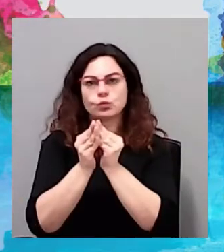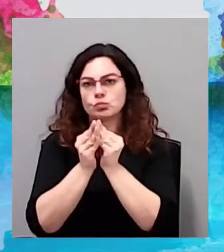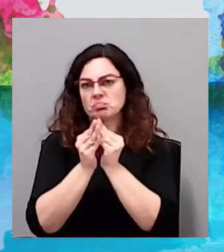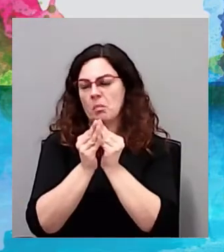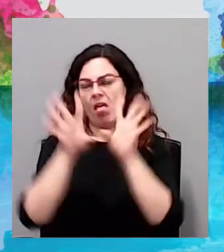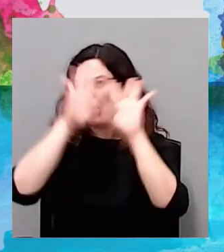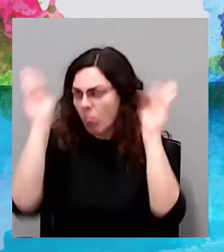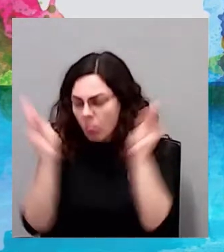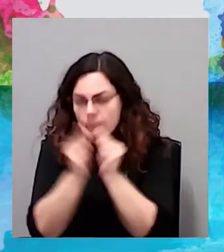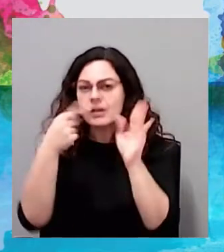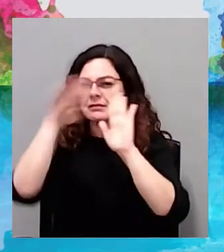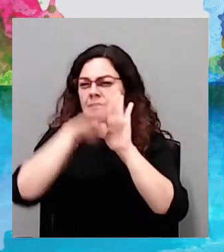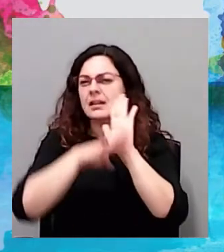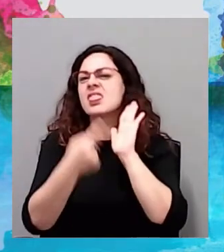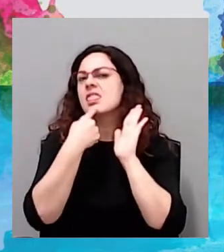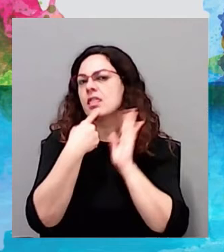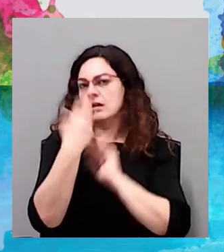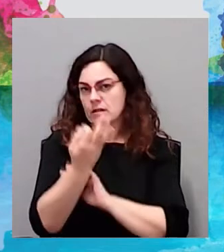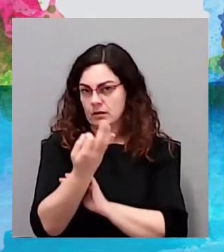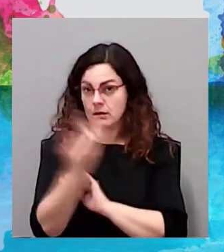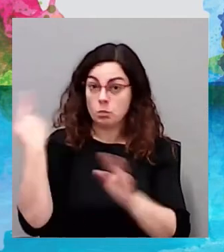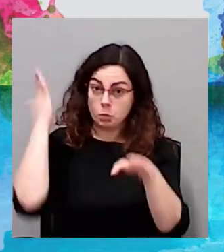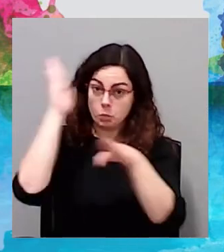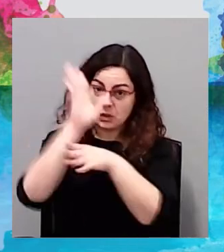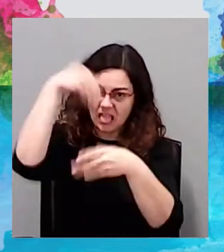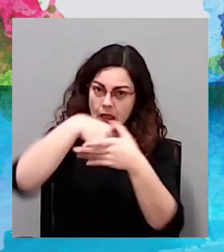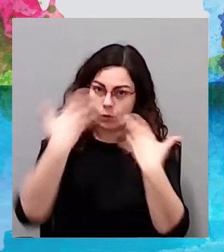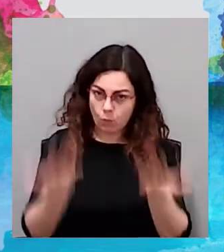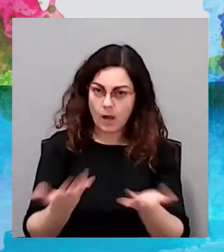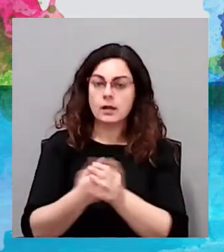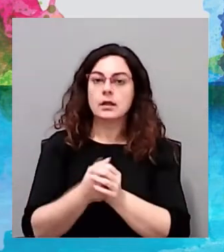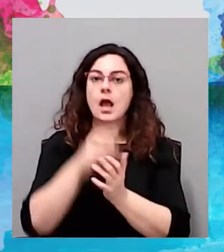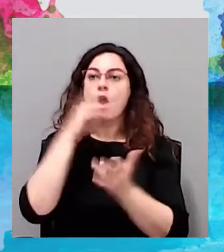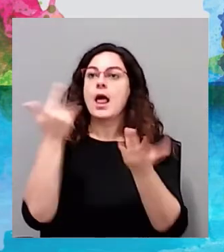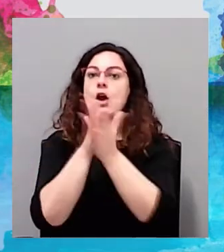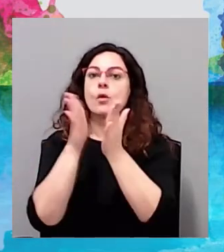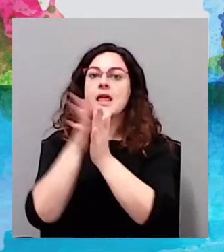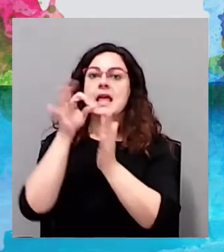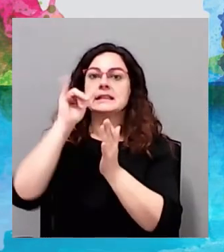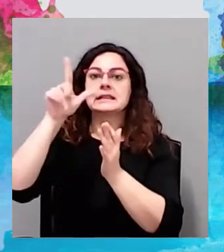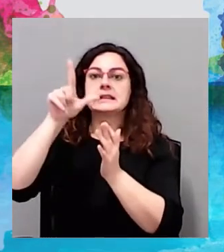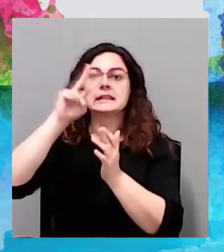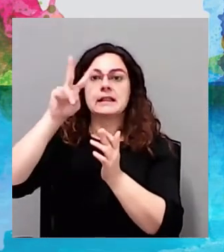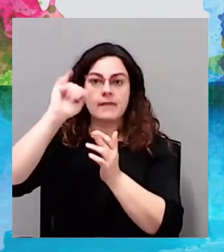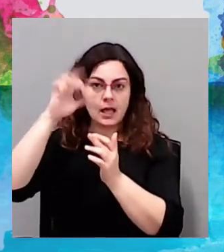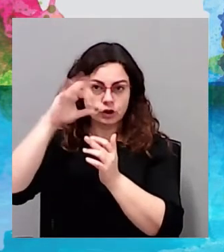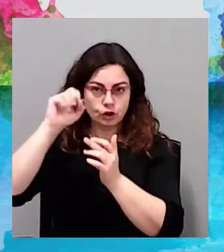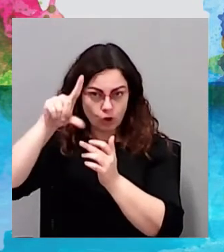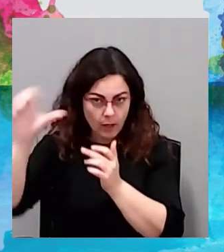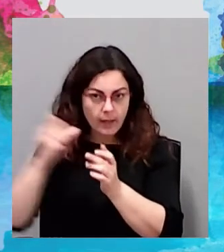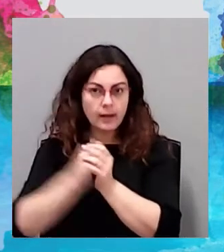directrices. Dentro de la propuesta, creada por mi compañera Silvia Soler y por mí en estos últimos